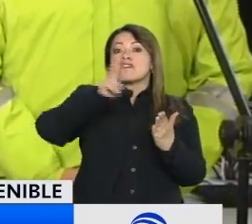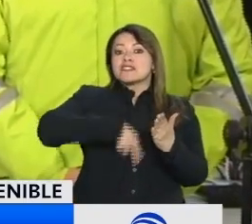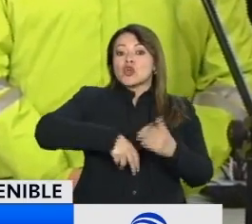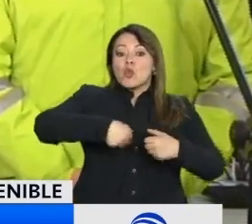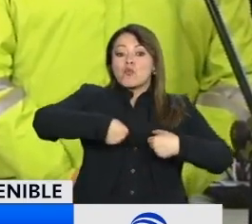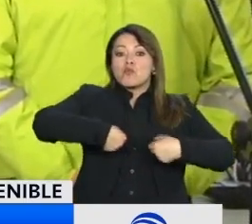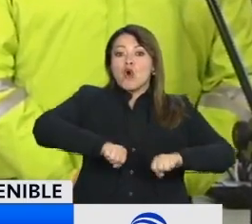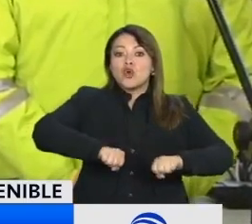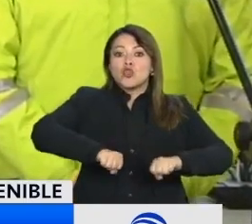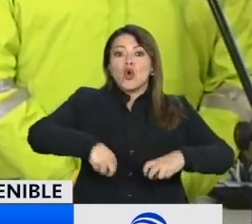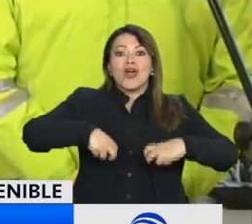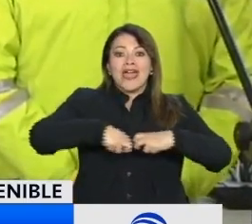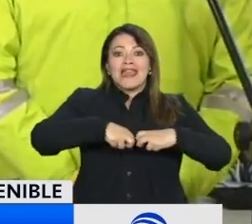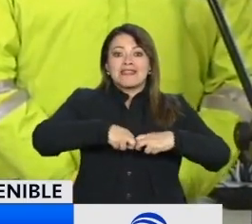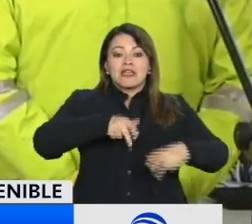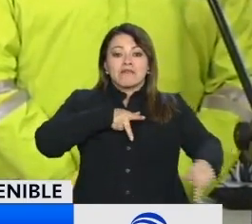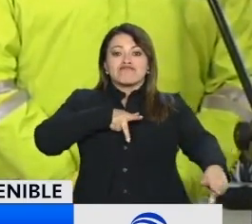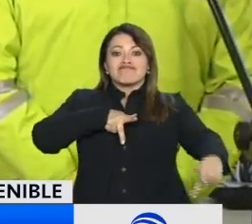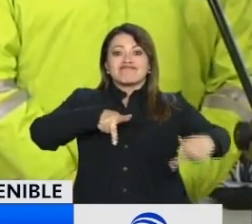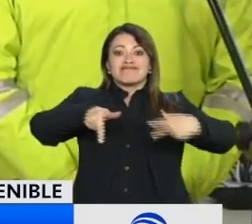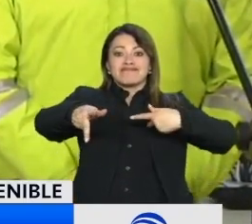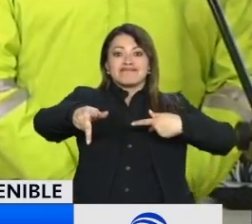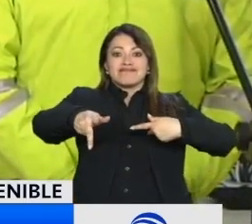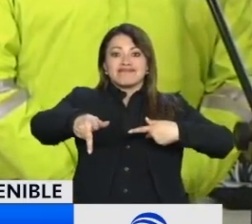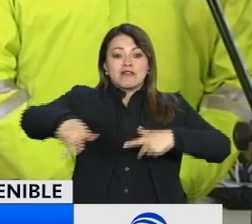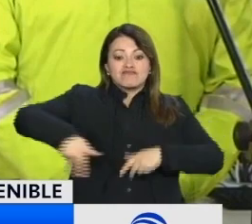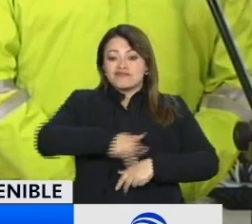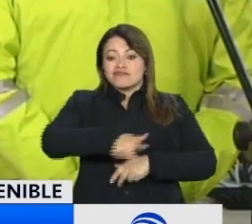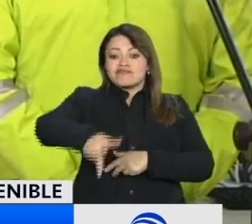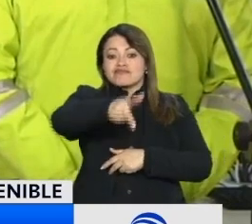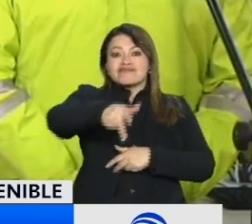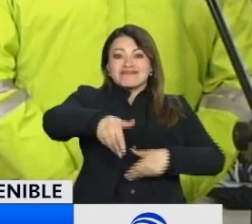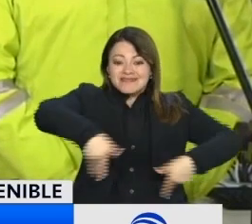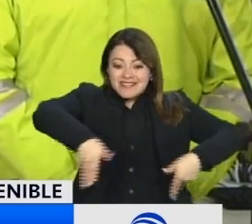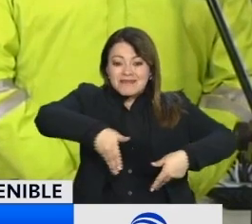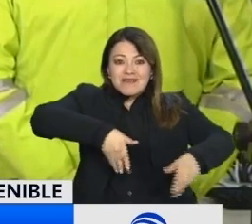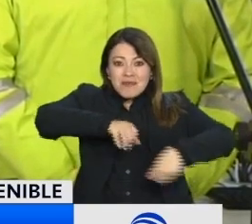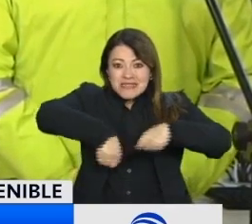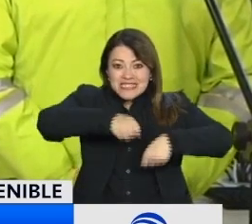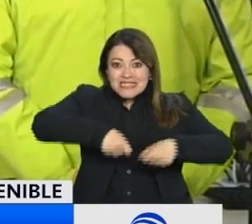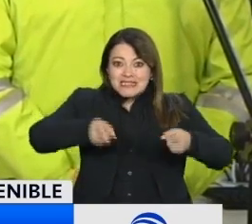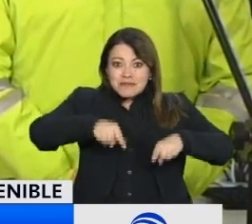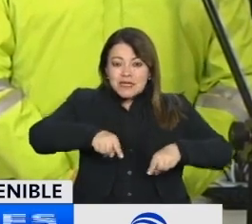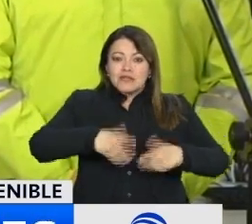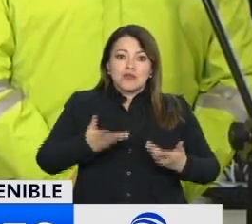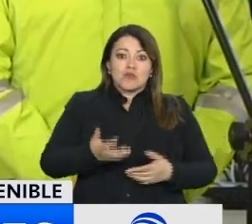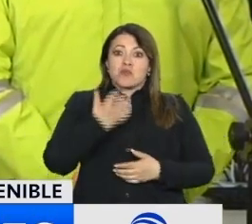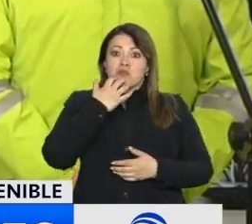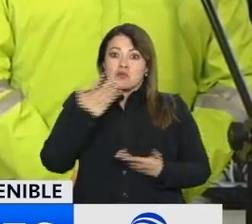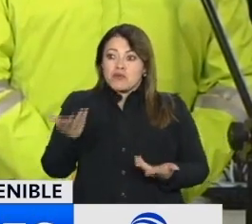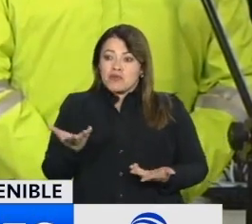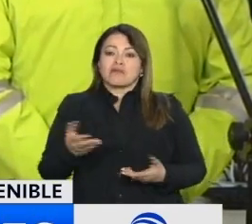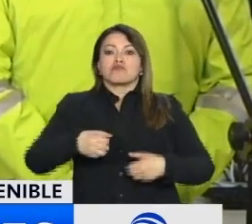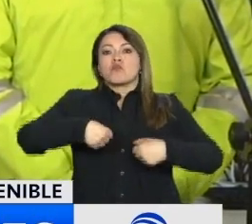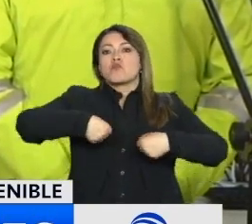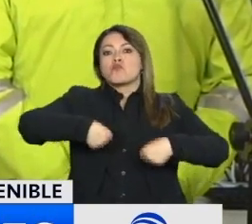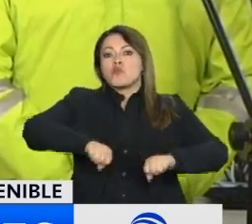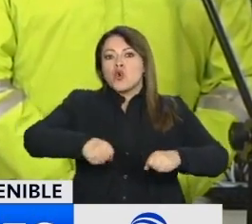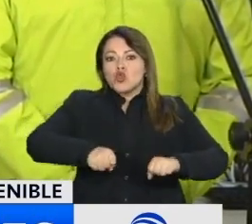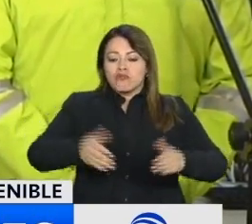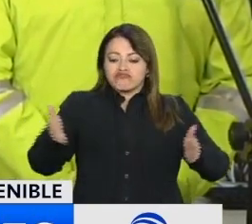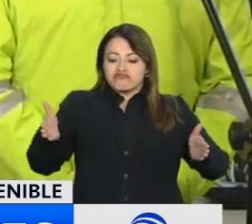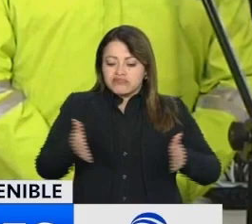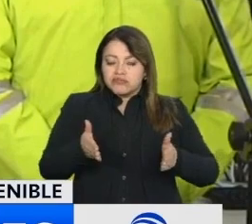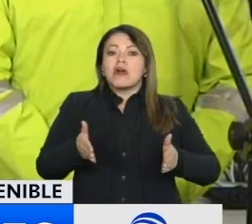en corredores troncales y en corredores preferenciales de Bogotá. ¿Eso qué quiere decir? Que los vehículos tipo motociclo, ciclomotor o moped